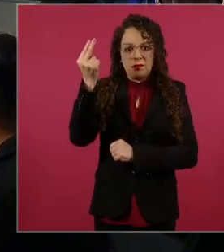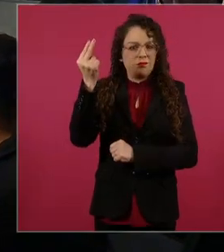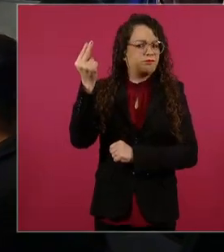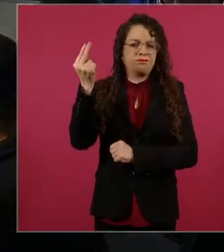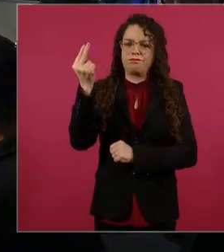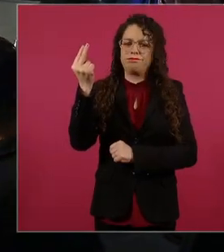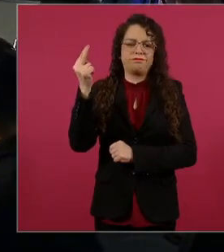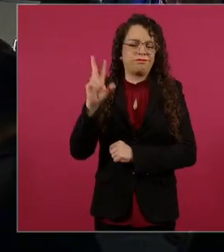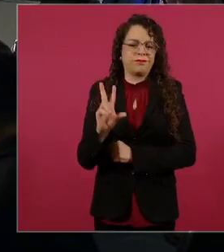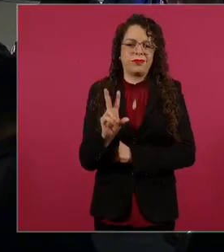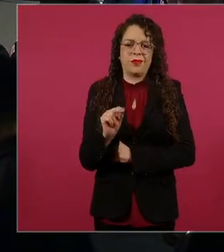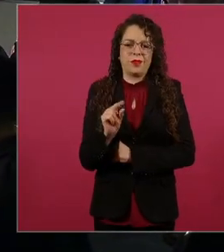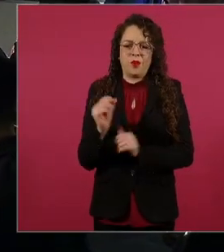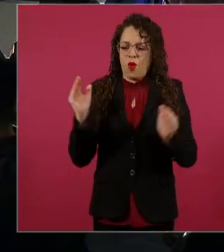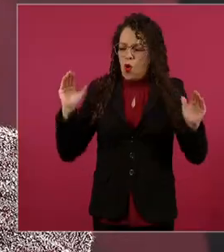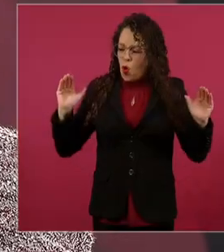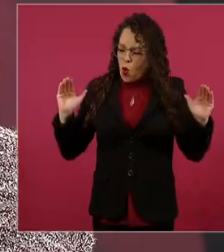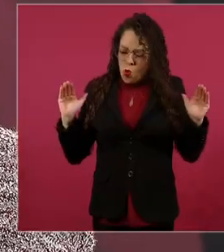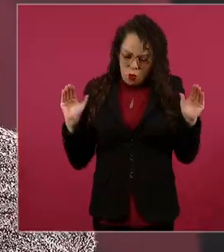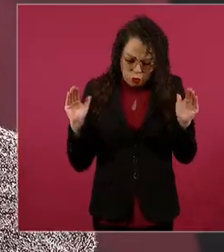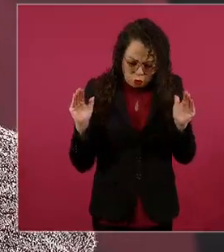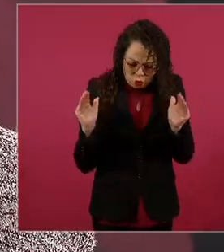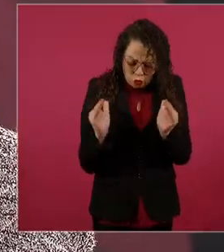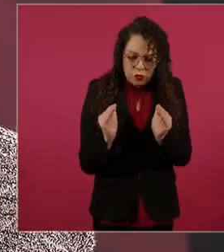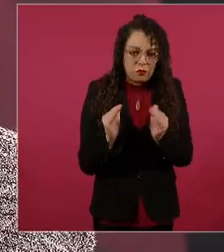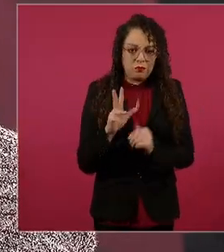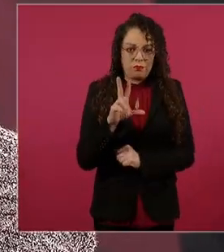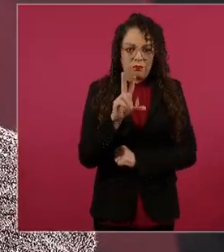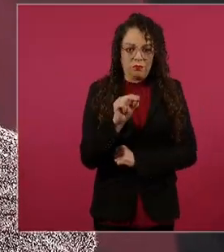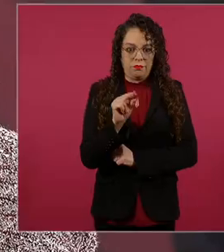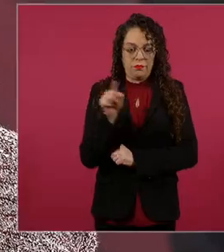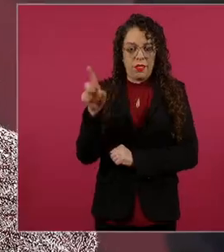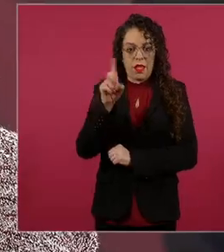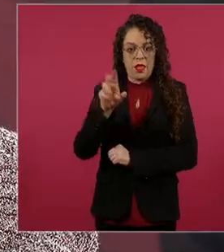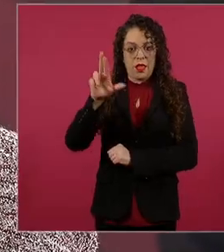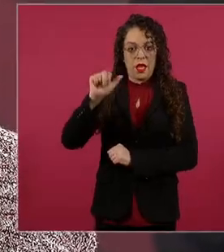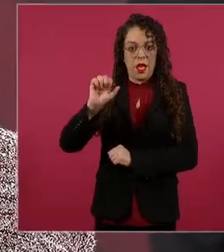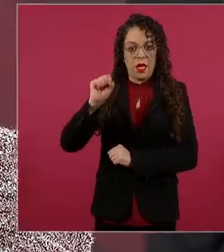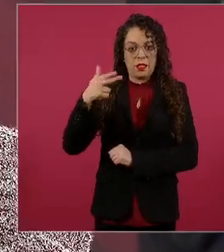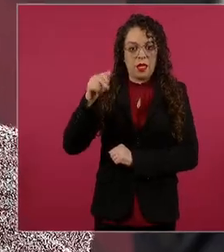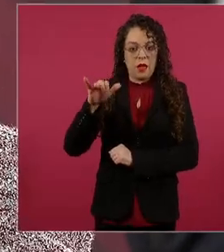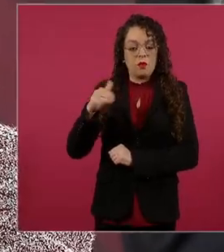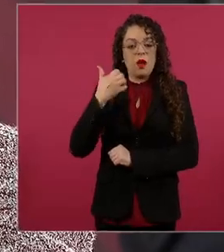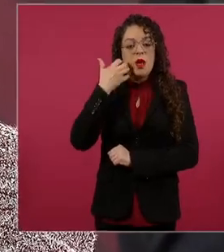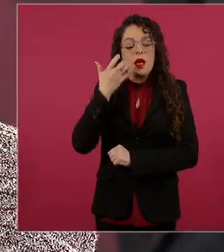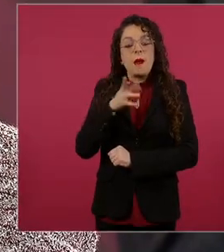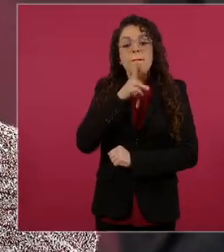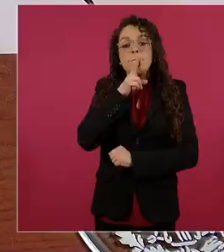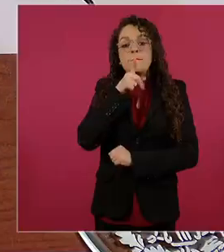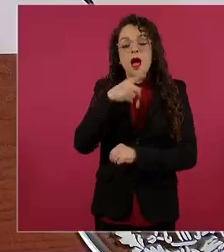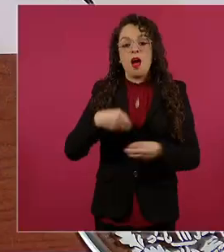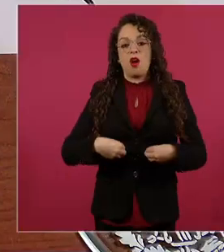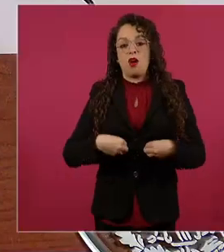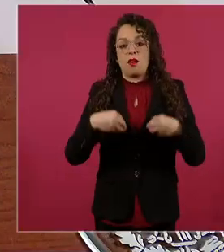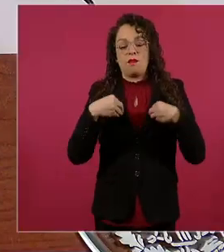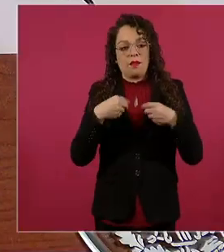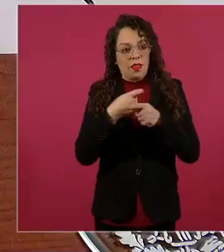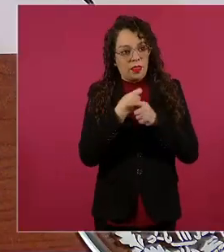la doctora Claudia Sheinbaum, todo lo contrario, mejorar la calidad de la vivienda en condiciones